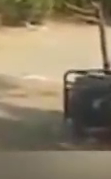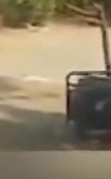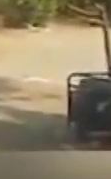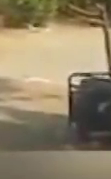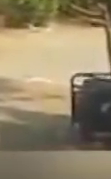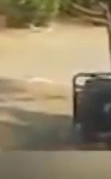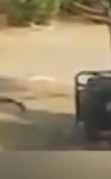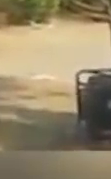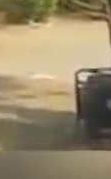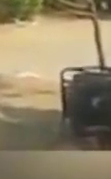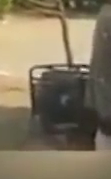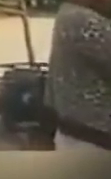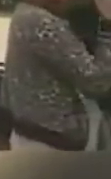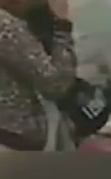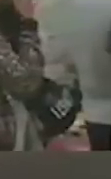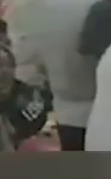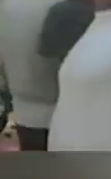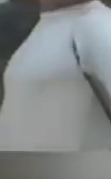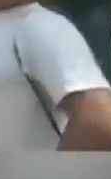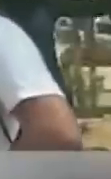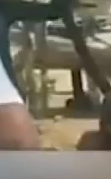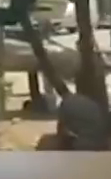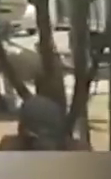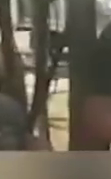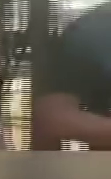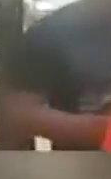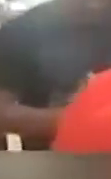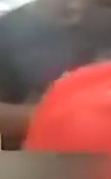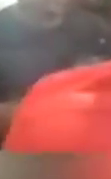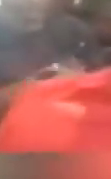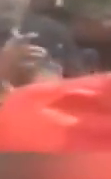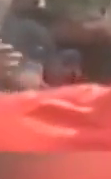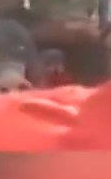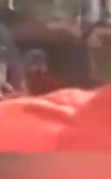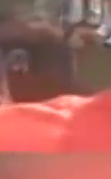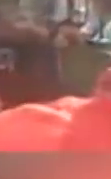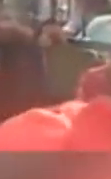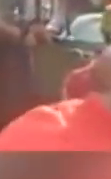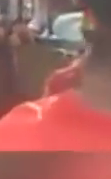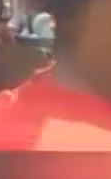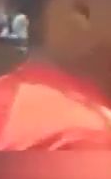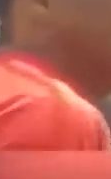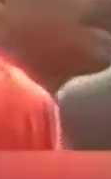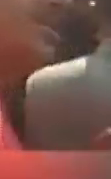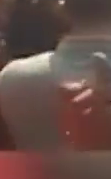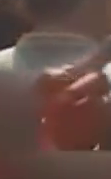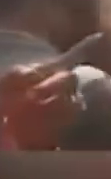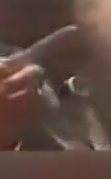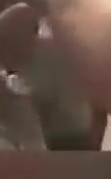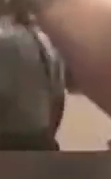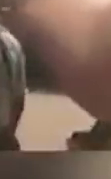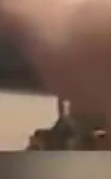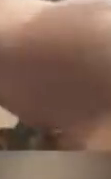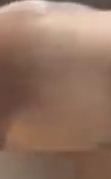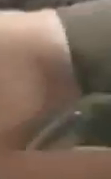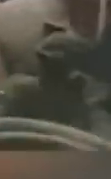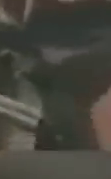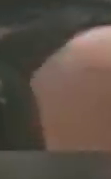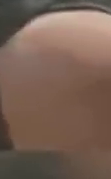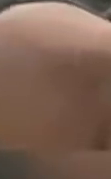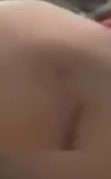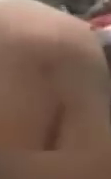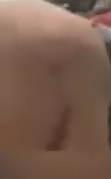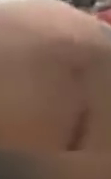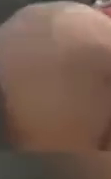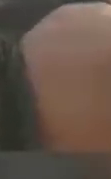abajo y creo que ya van a empezar a movilizarse cuando de organizarse se han alimentado ocupan